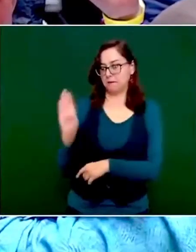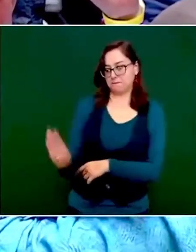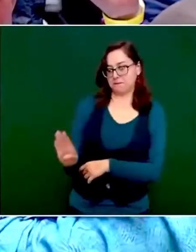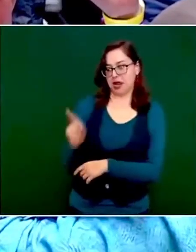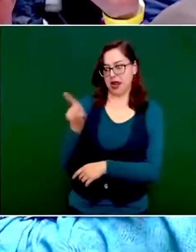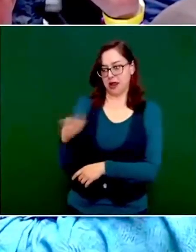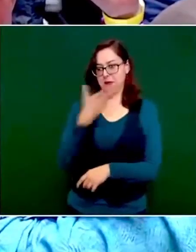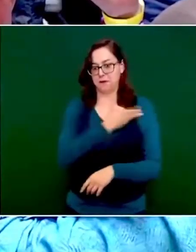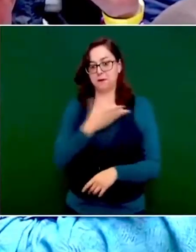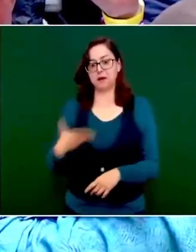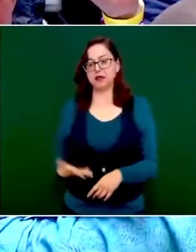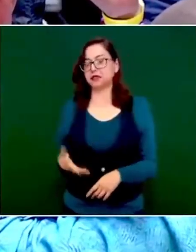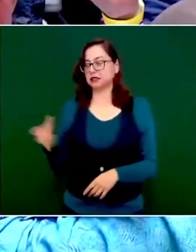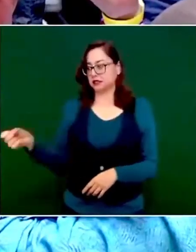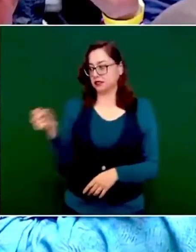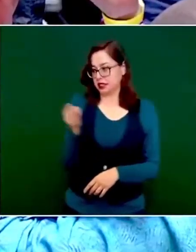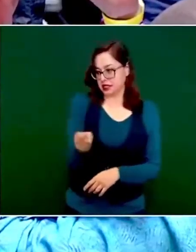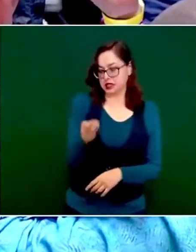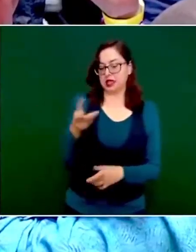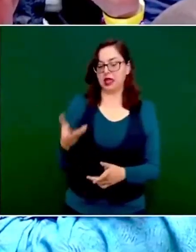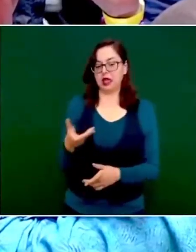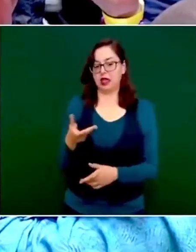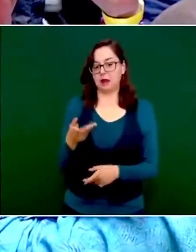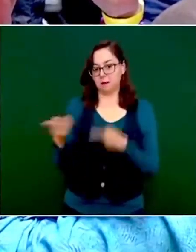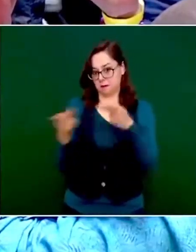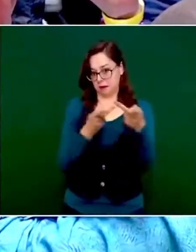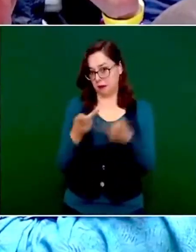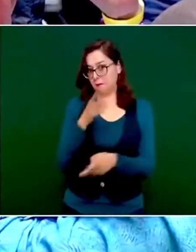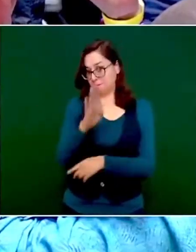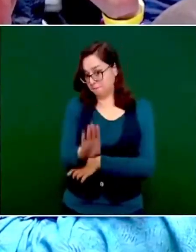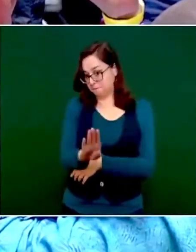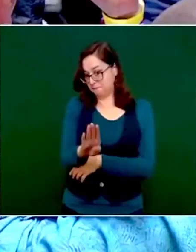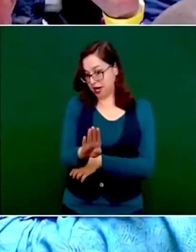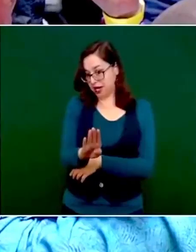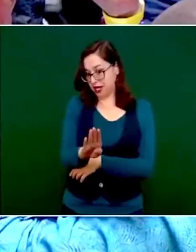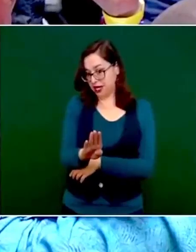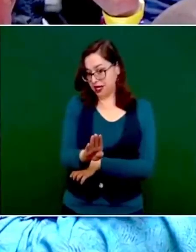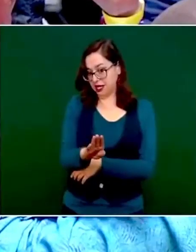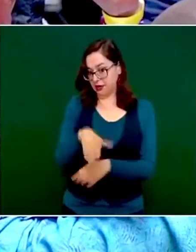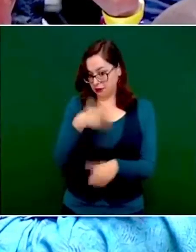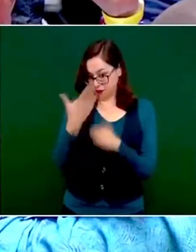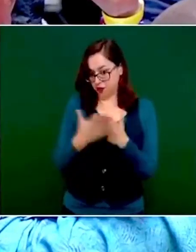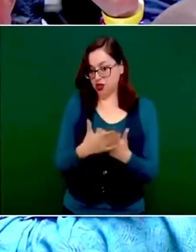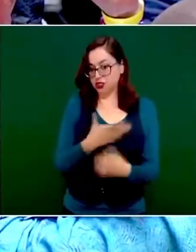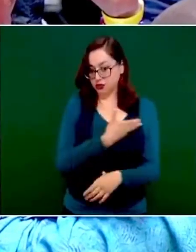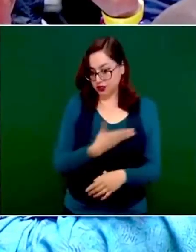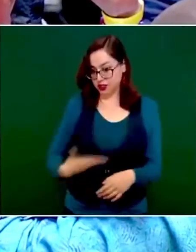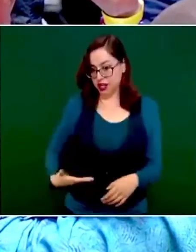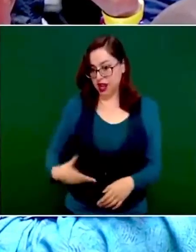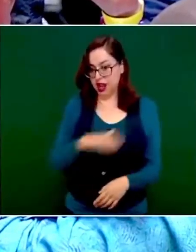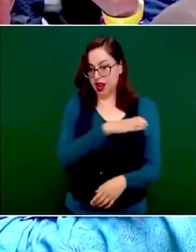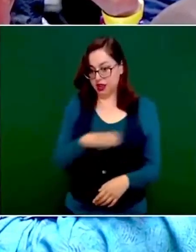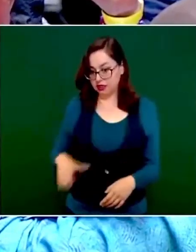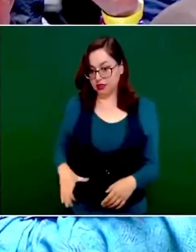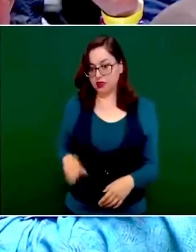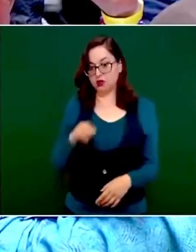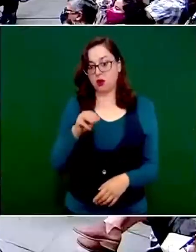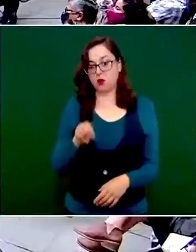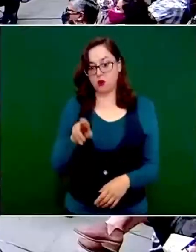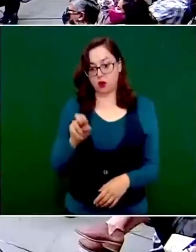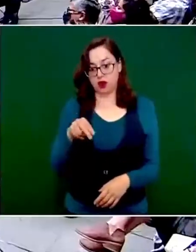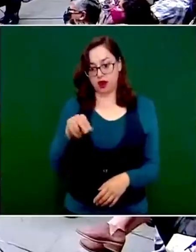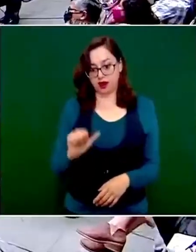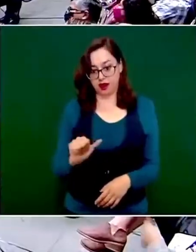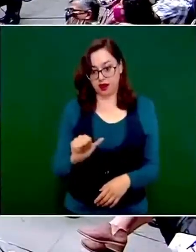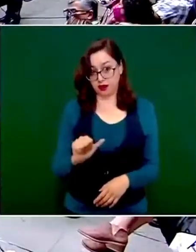¿Es el secretario de Gobernación el plan B para que sea el candidato de